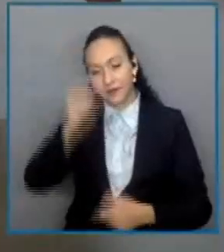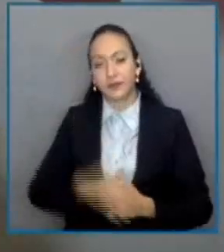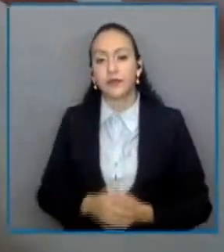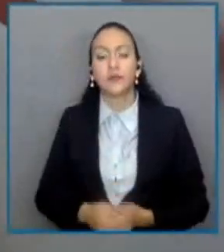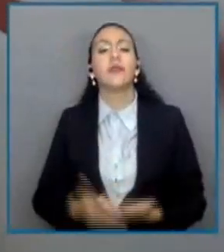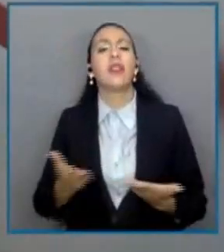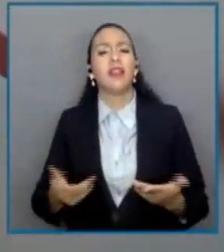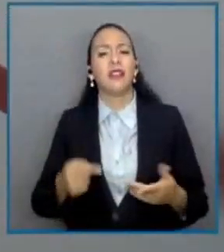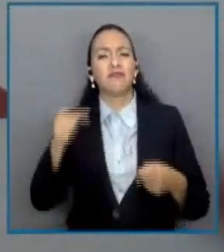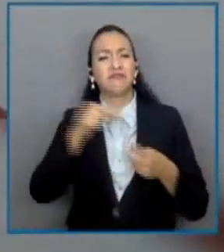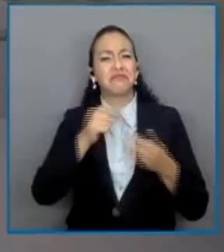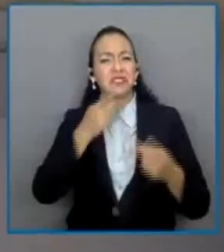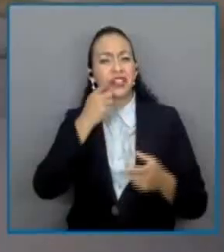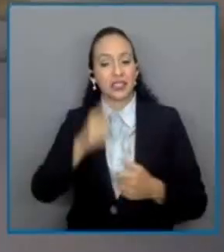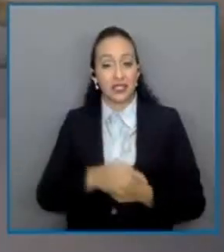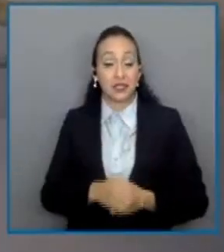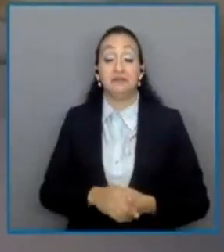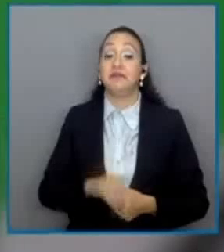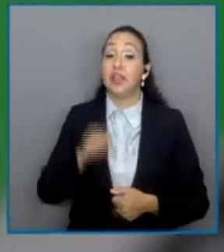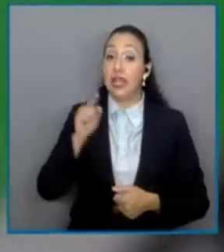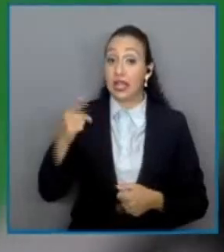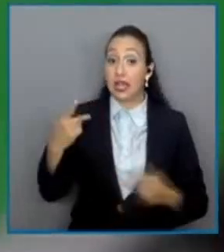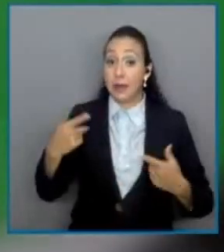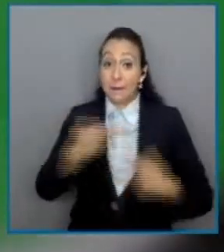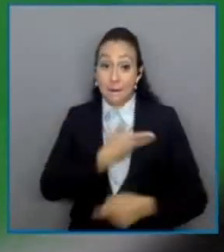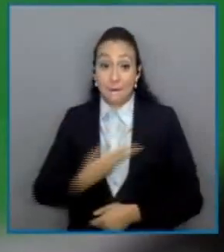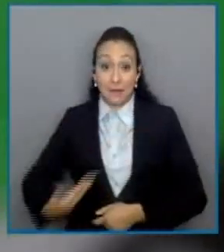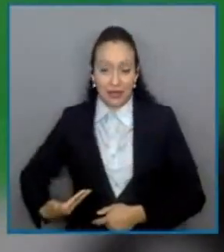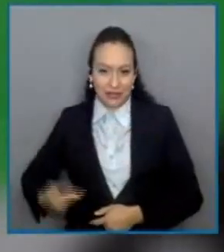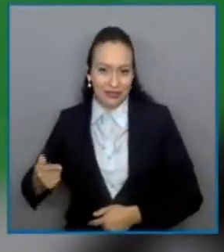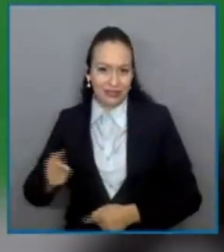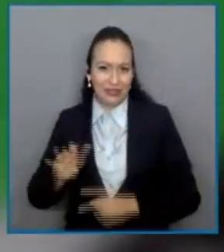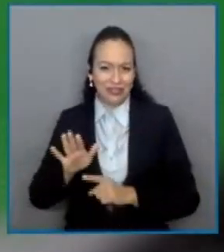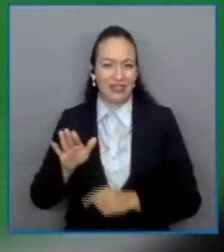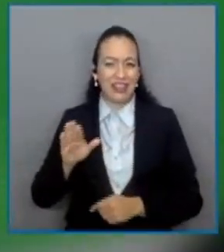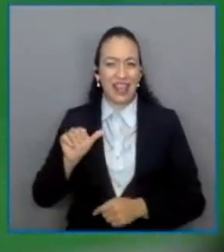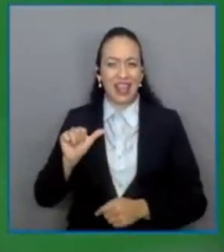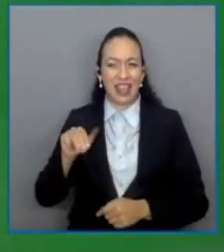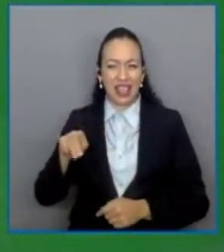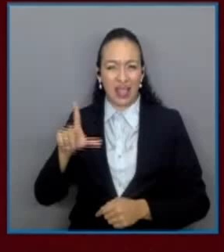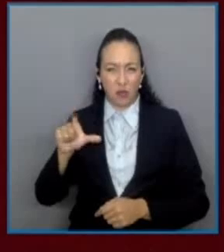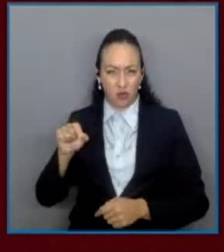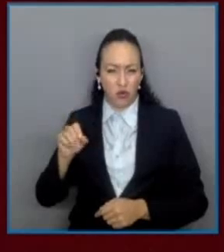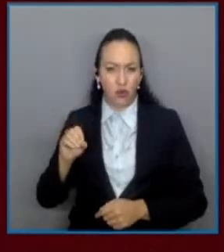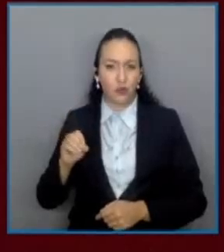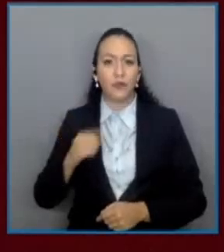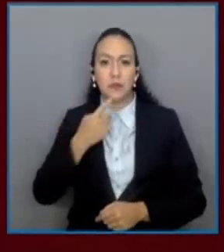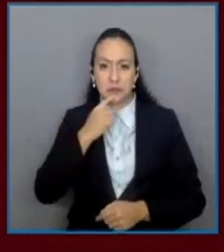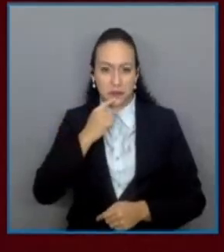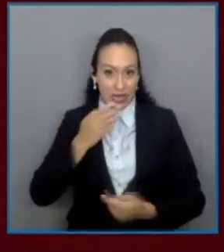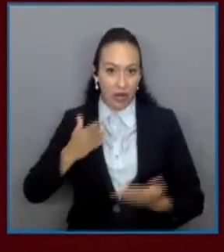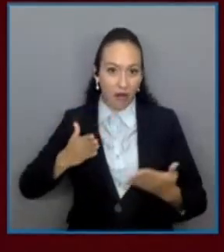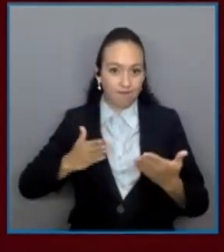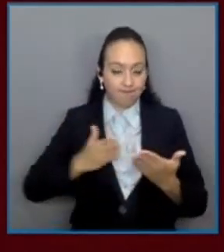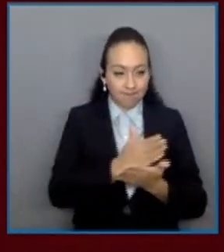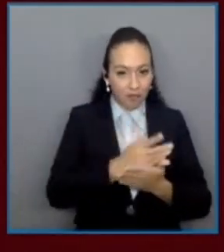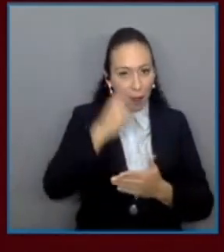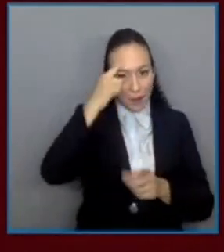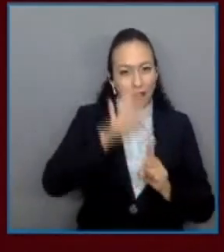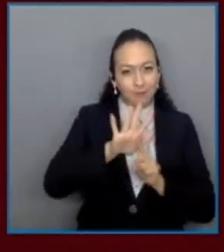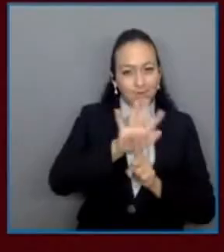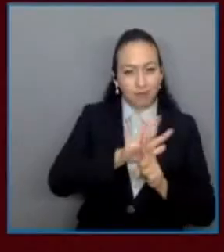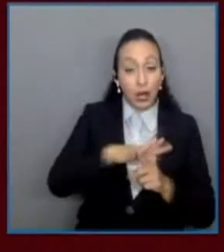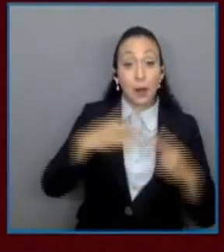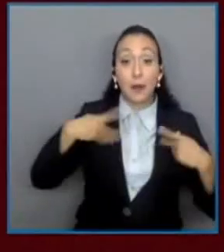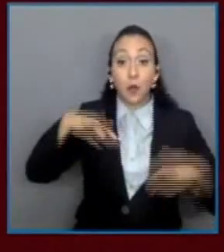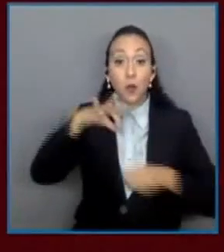hubo una indebida intromisión del presidente López Obrador, lo que afectó la equidad en dicho proceso. Una vez resueltos estos asuntos,